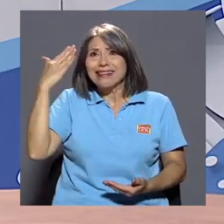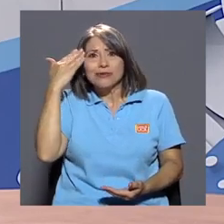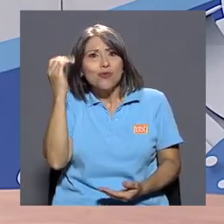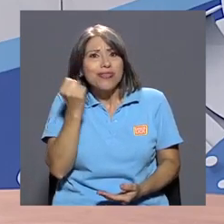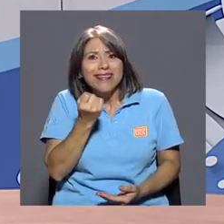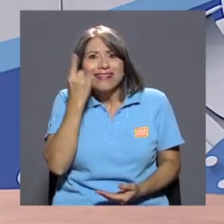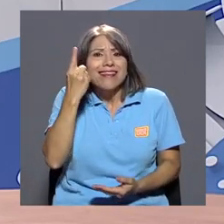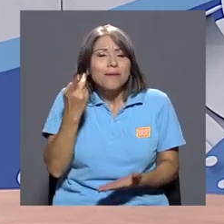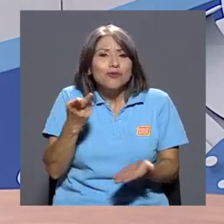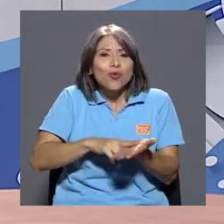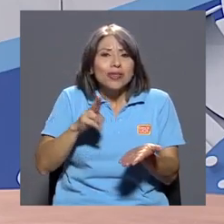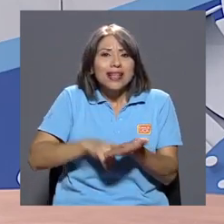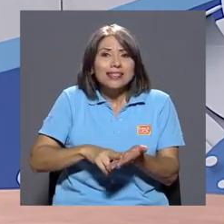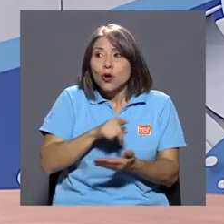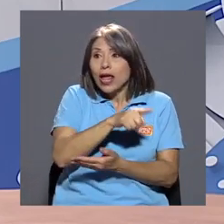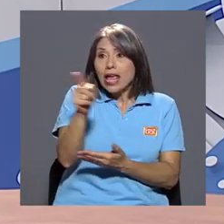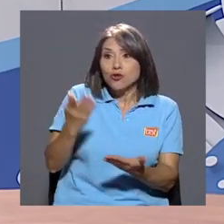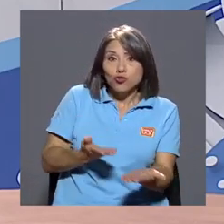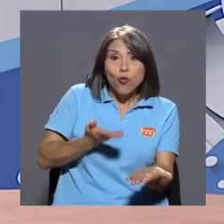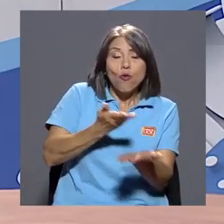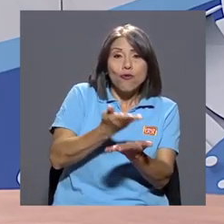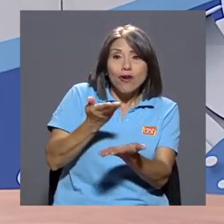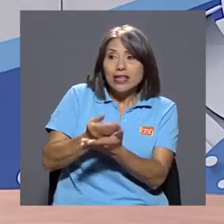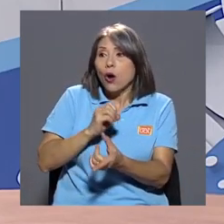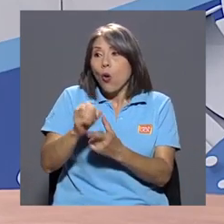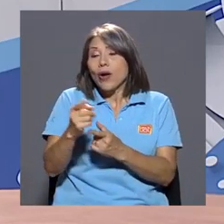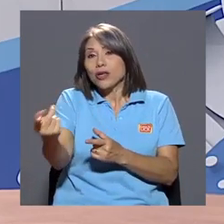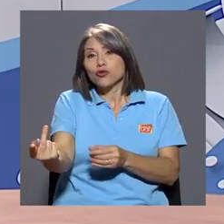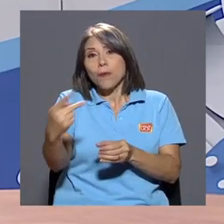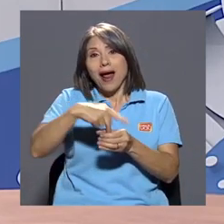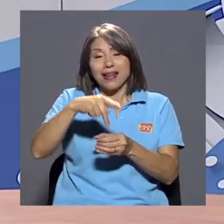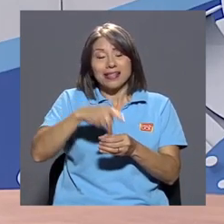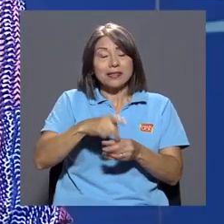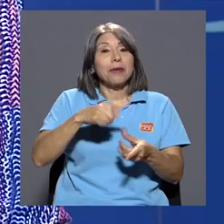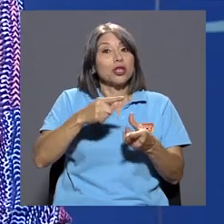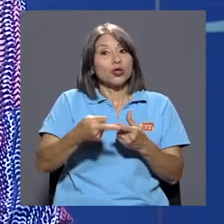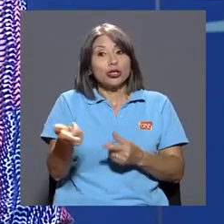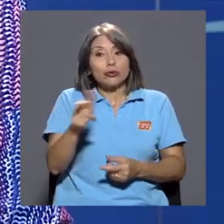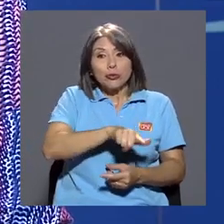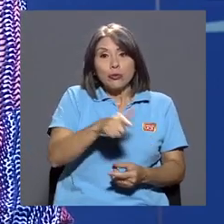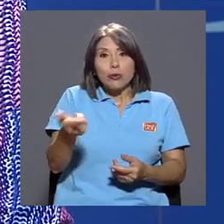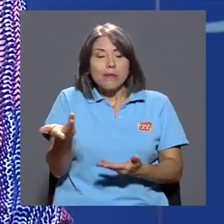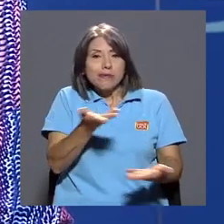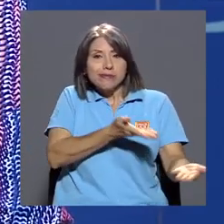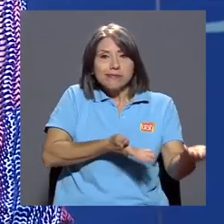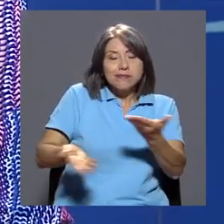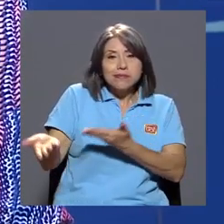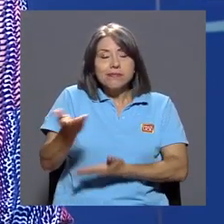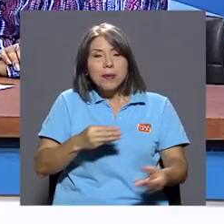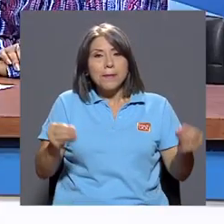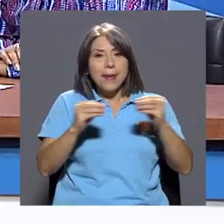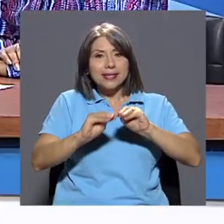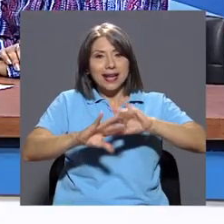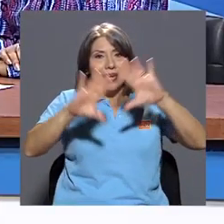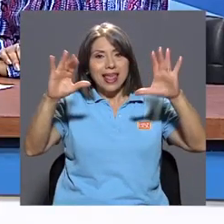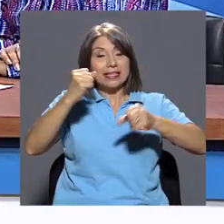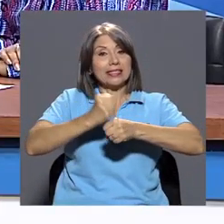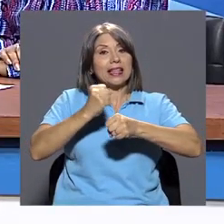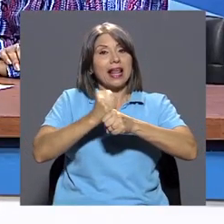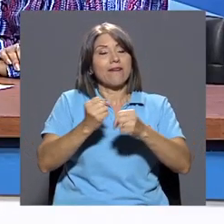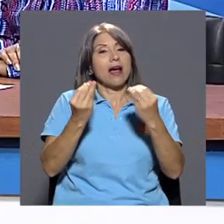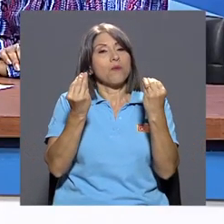son oferentes o partícipes de los procesos tienen mucha más claridad. Aprendimos que se trabaja mucho el concepto de